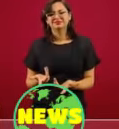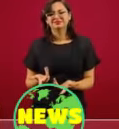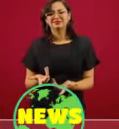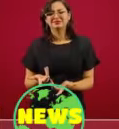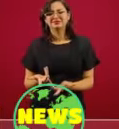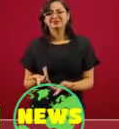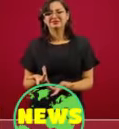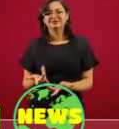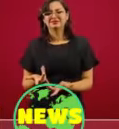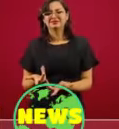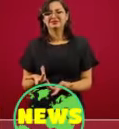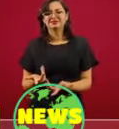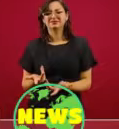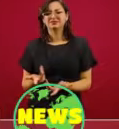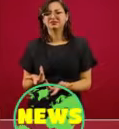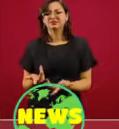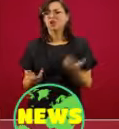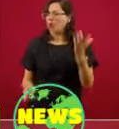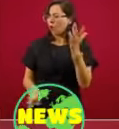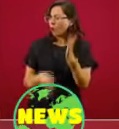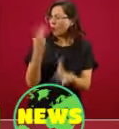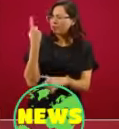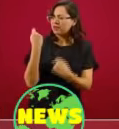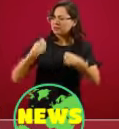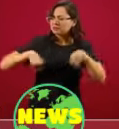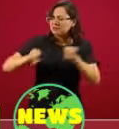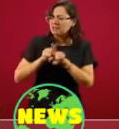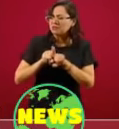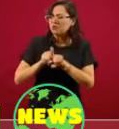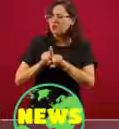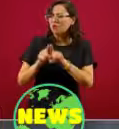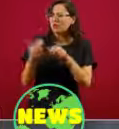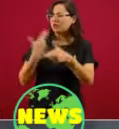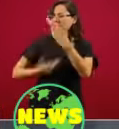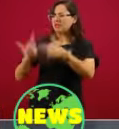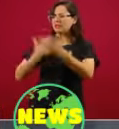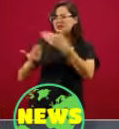buscando que se repitan las mismas fórmulas,